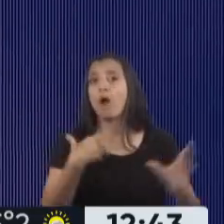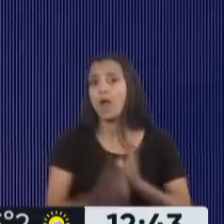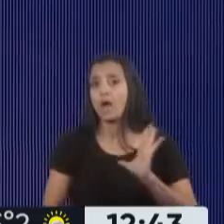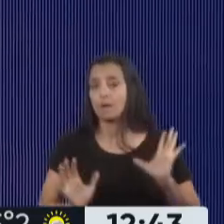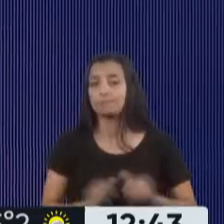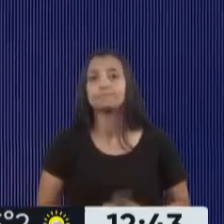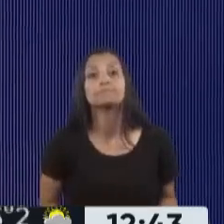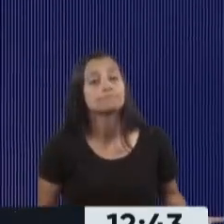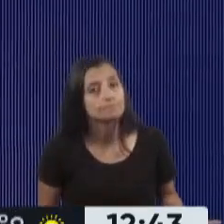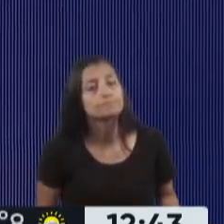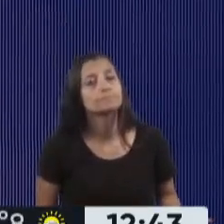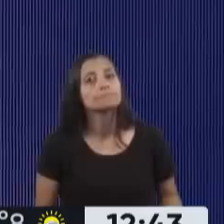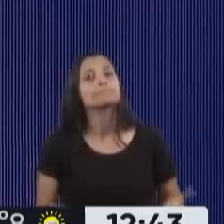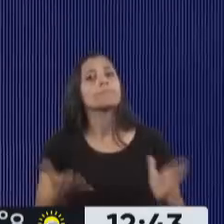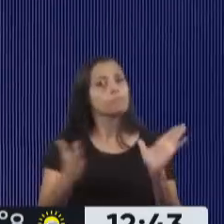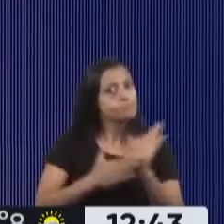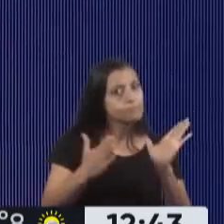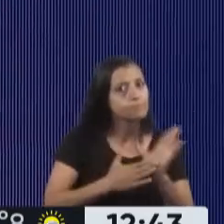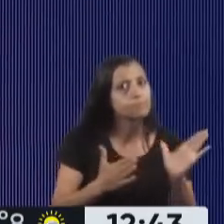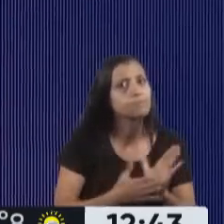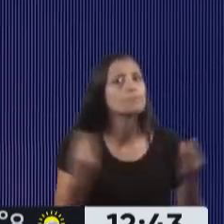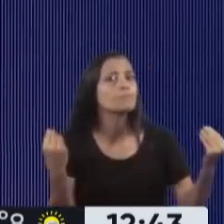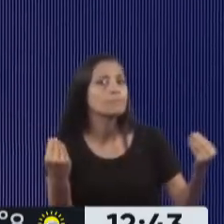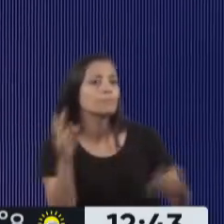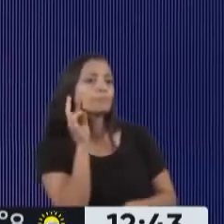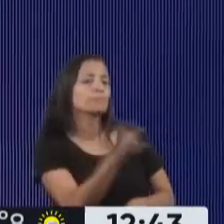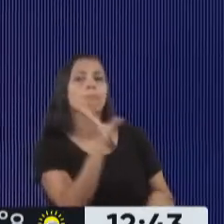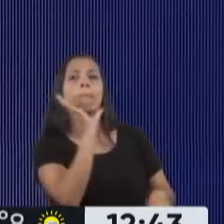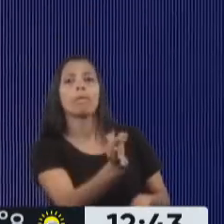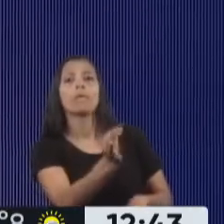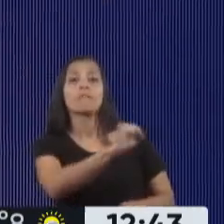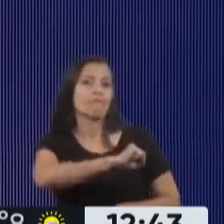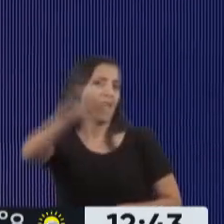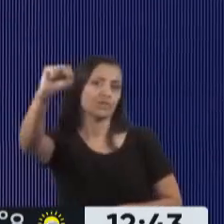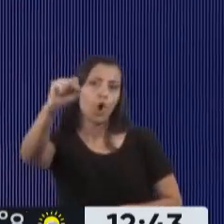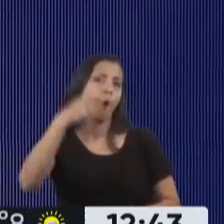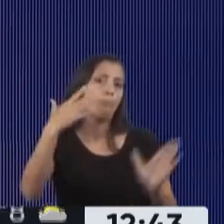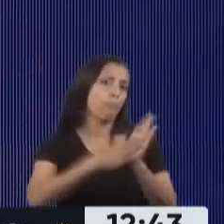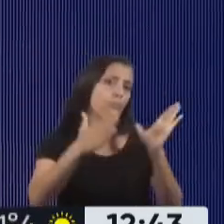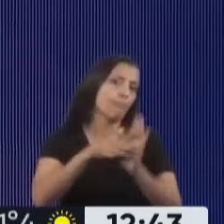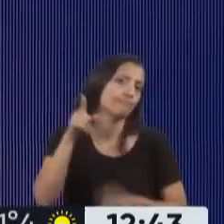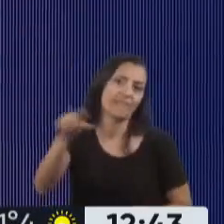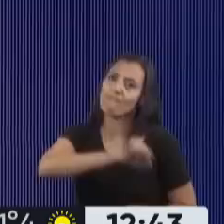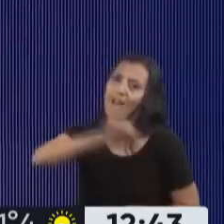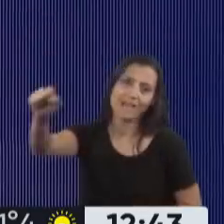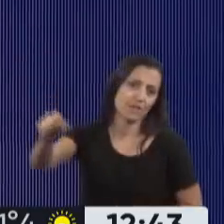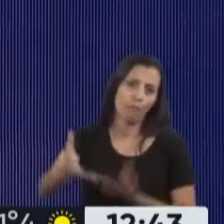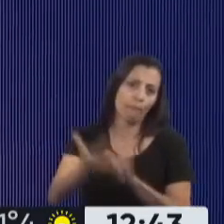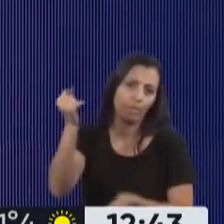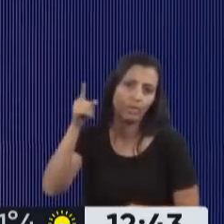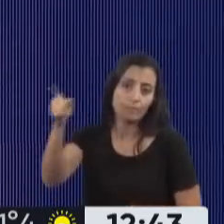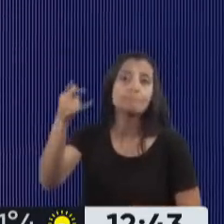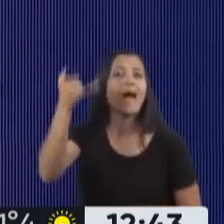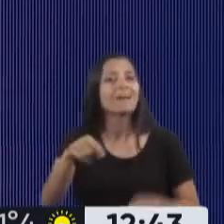El síntoma básico de todo esto se reflejaba en lo que era la tasa de inflación. Acá siempre